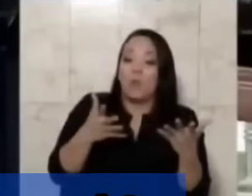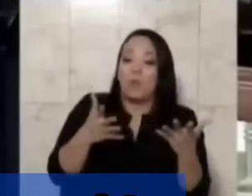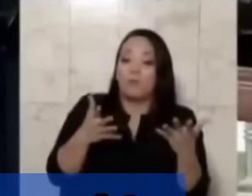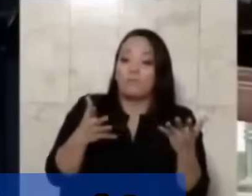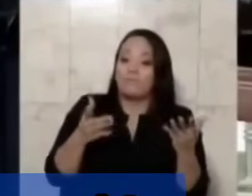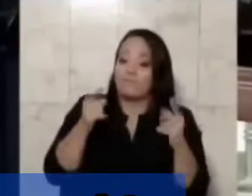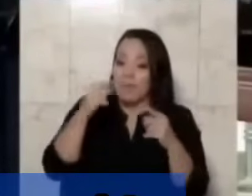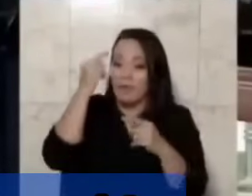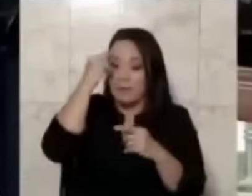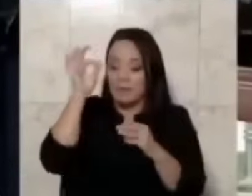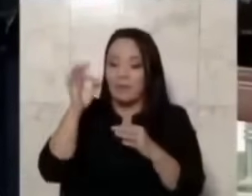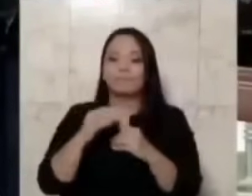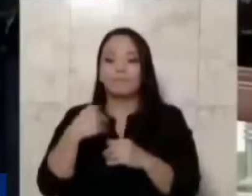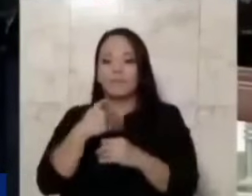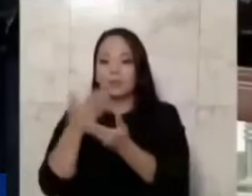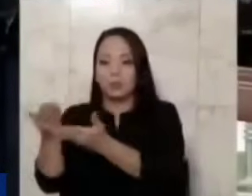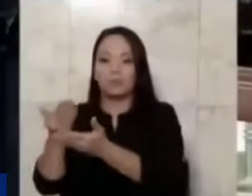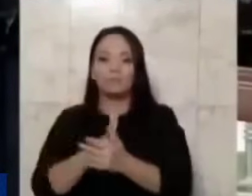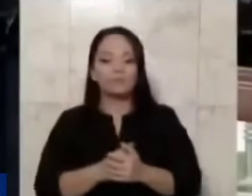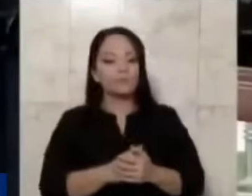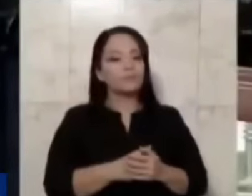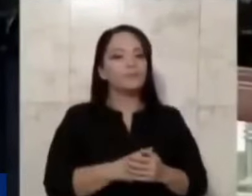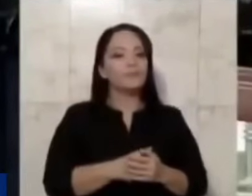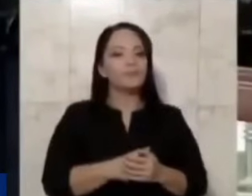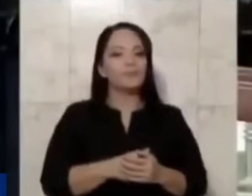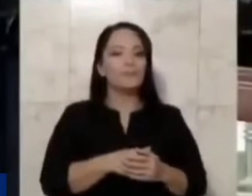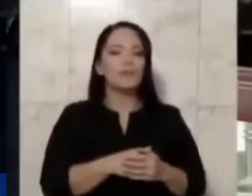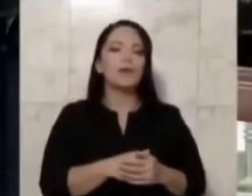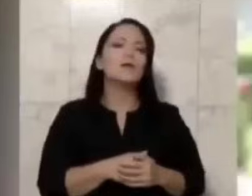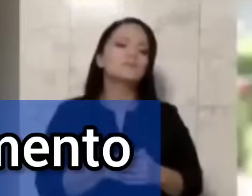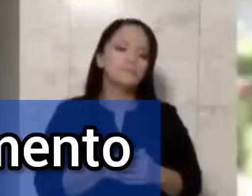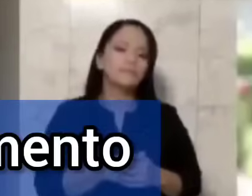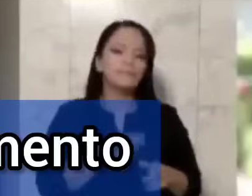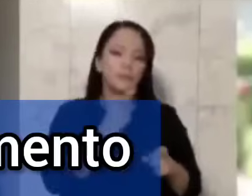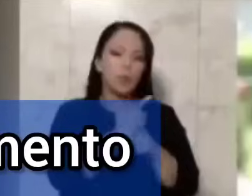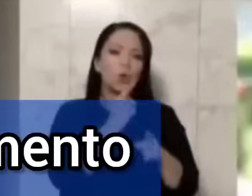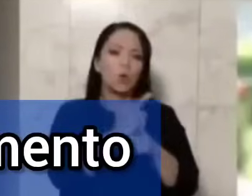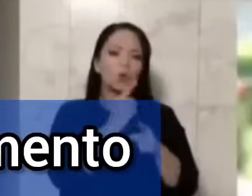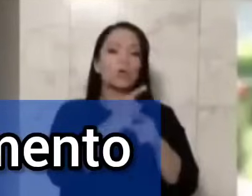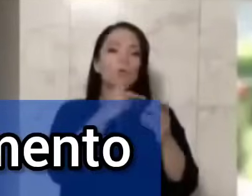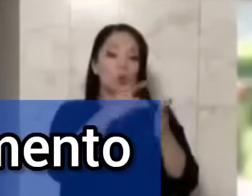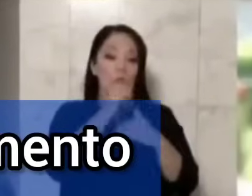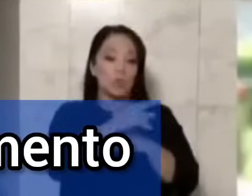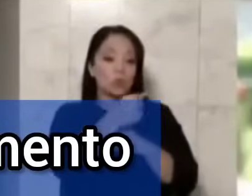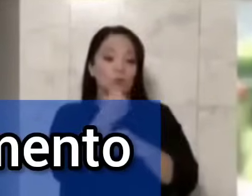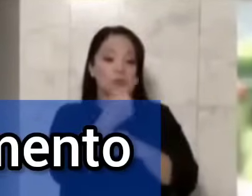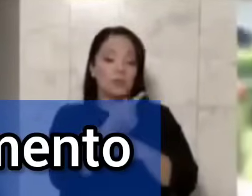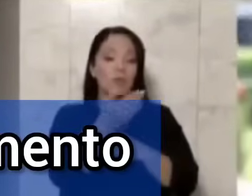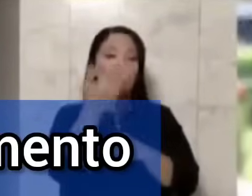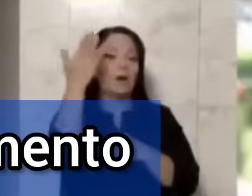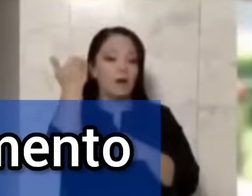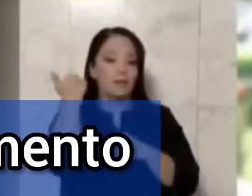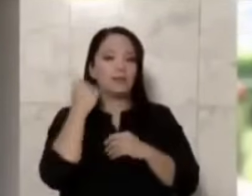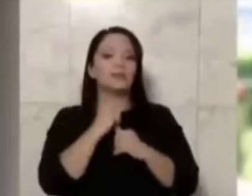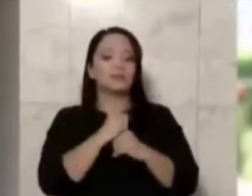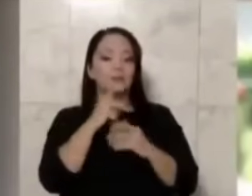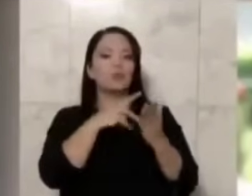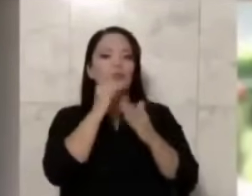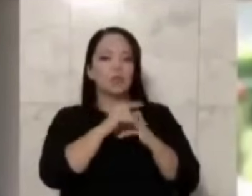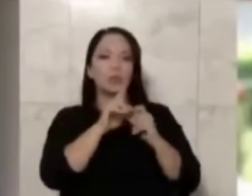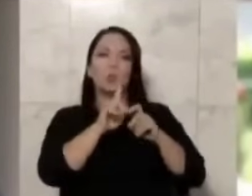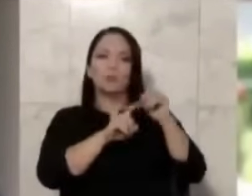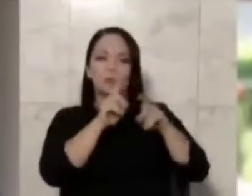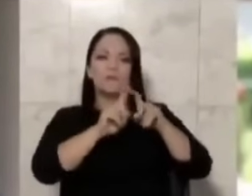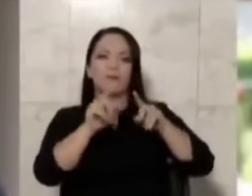pensar. Señor ministro, perdón. Sí, en efecto, el proyecto que usted menciona en su momento fue cuestionado por